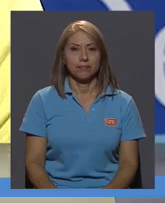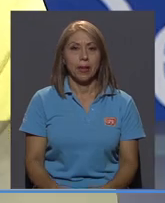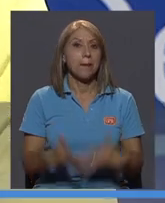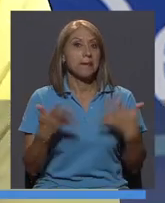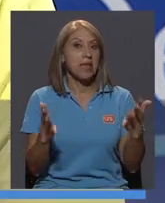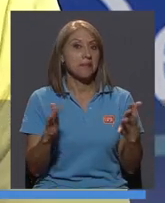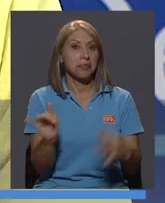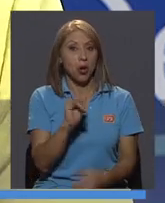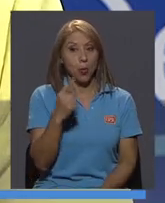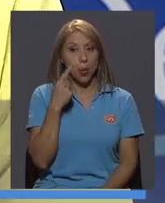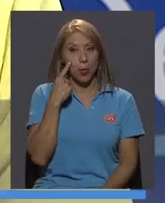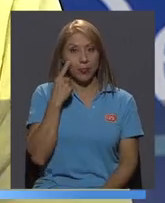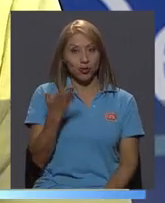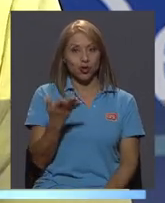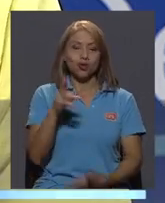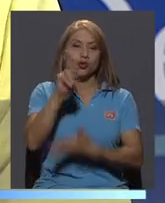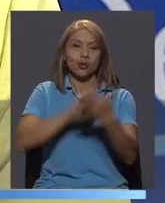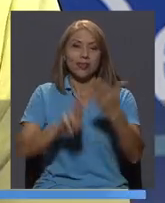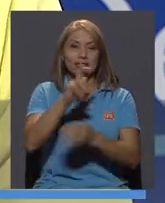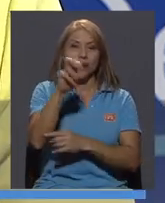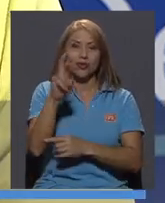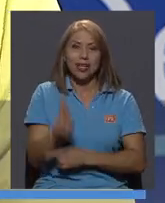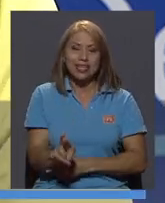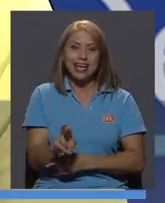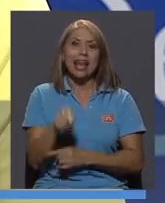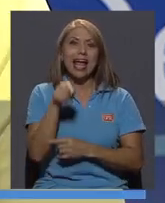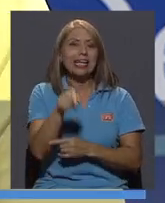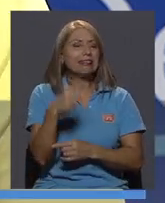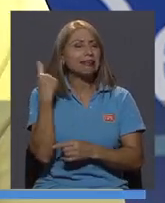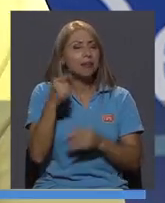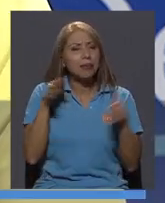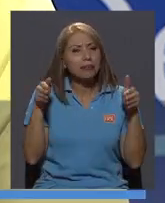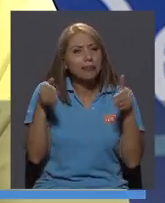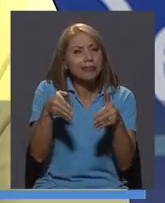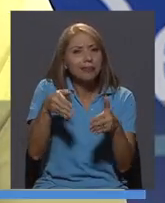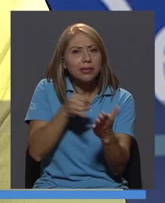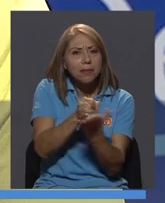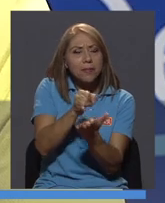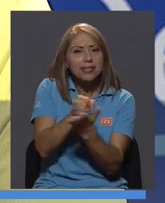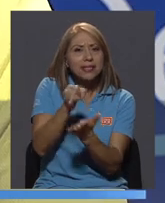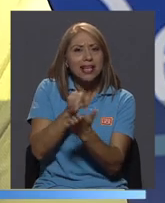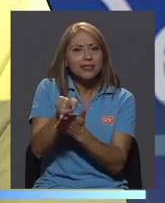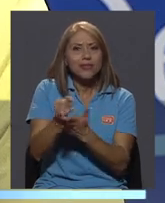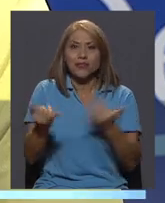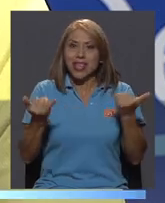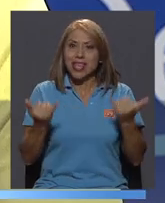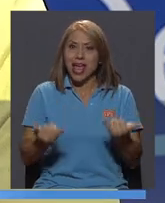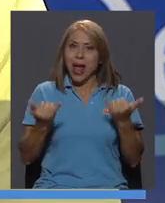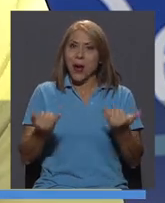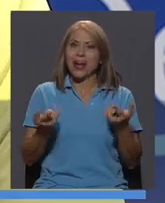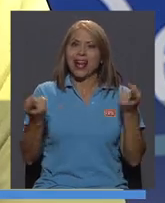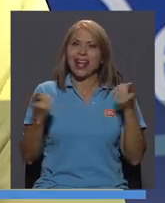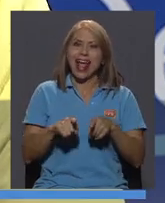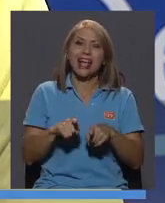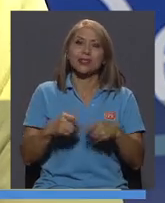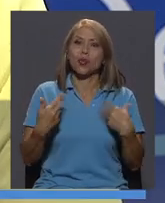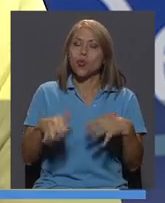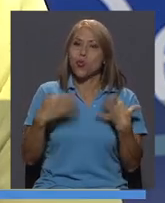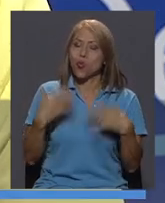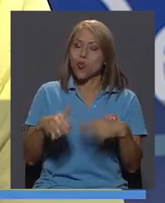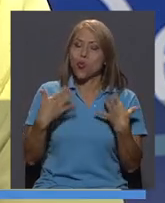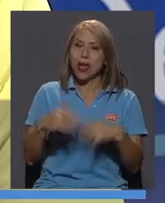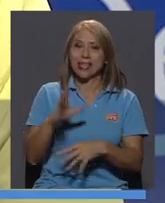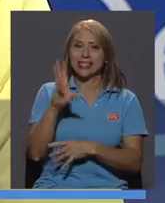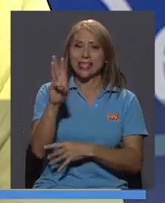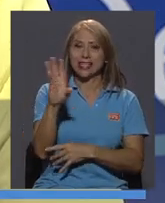bien como lo acabamos de ver la universidad de costa rica es cuna de investigación y en esta oportunidad el caso de brillar fue de seis jóvenes